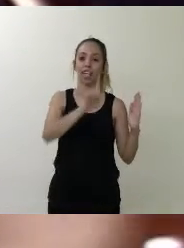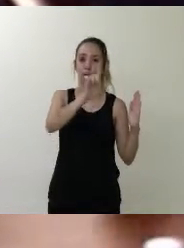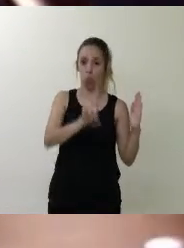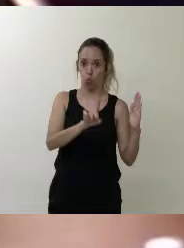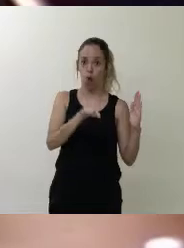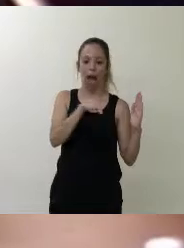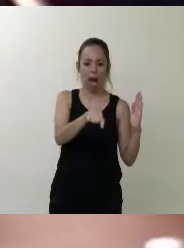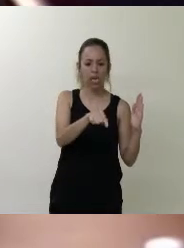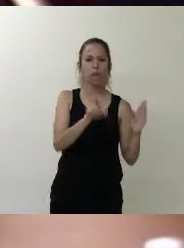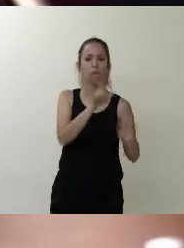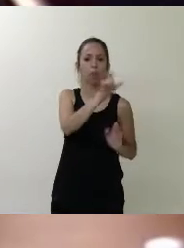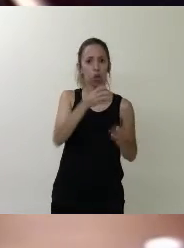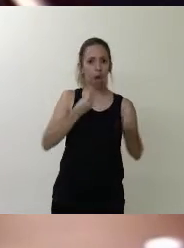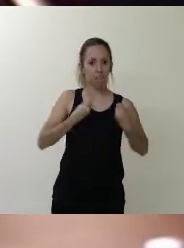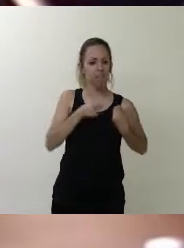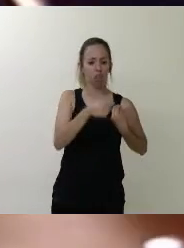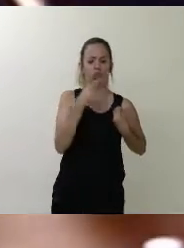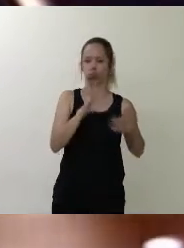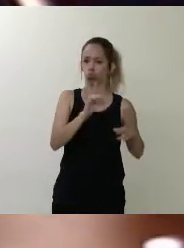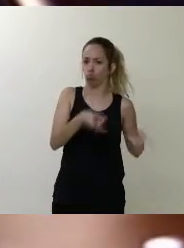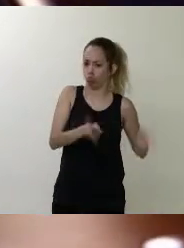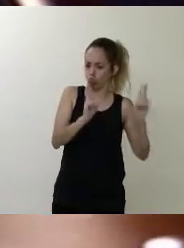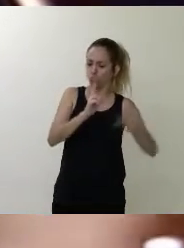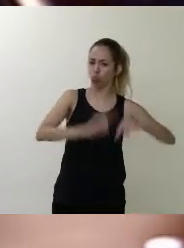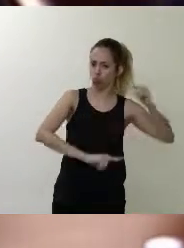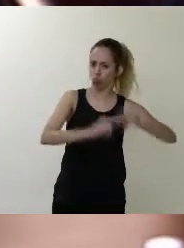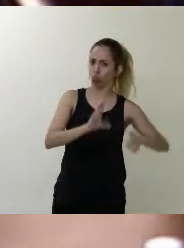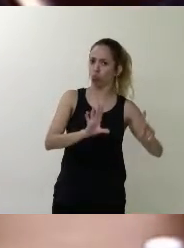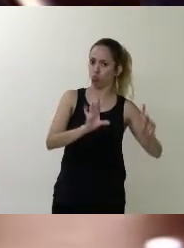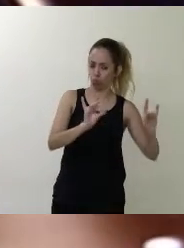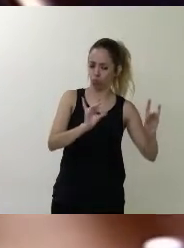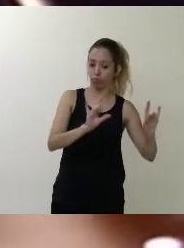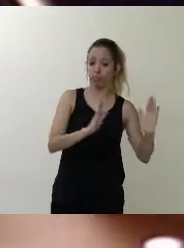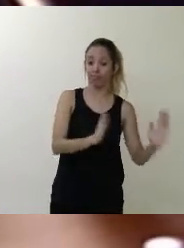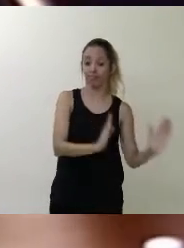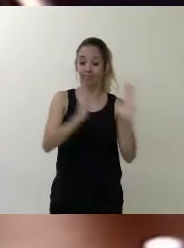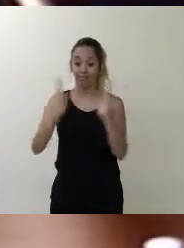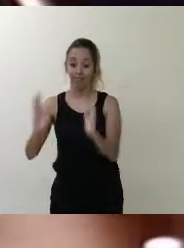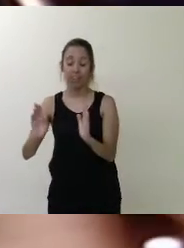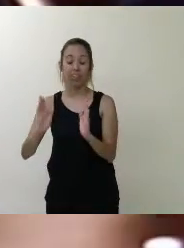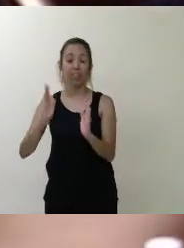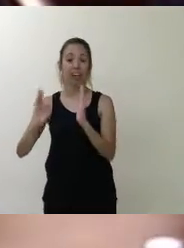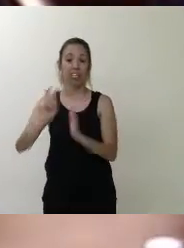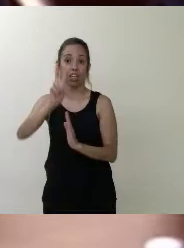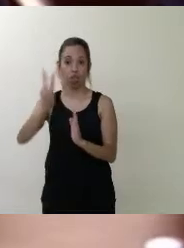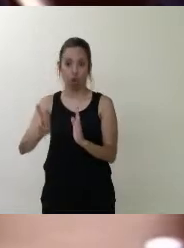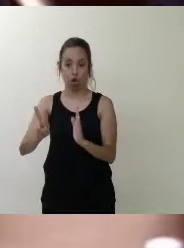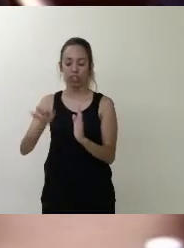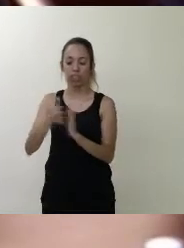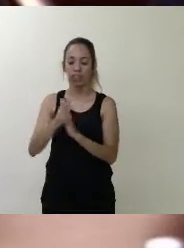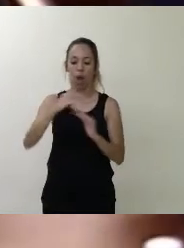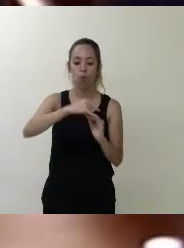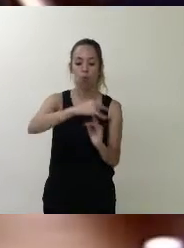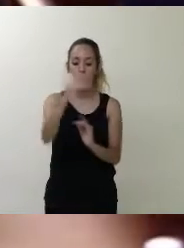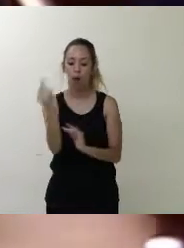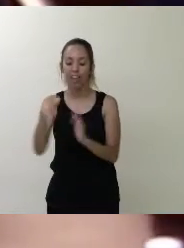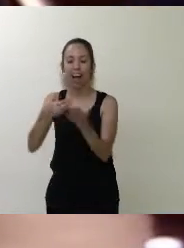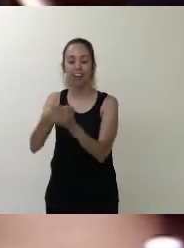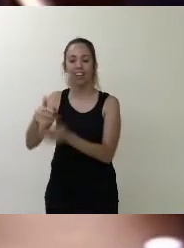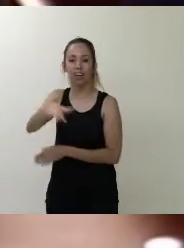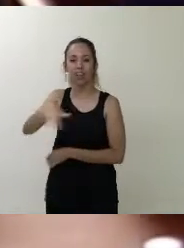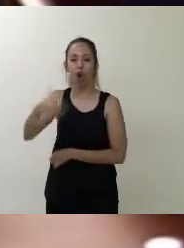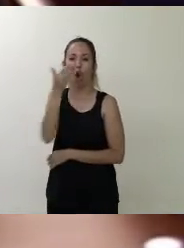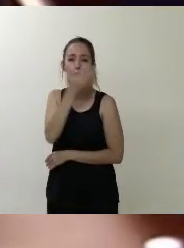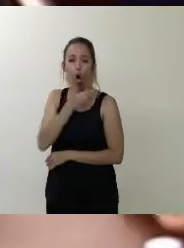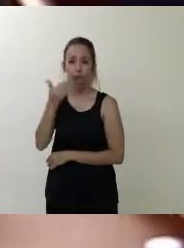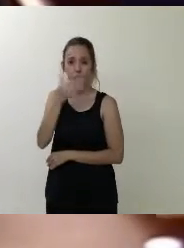bueno, son receptivos a esa cesión del suelo, y haremos una segunda fase, la parte del puente hasta el colegio, hasta la Piterita, que es